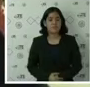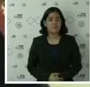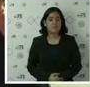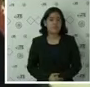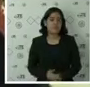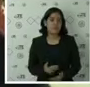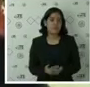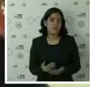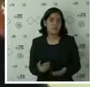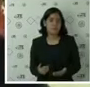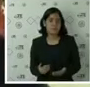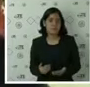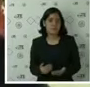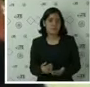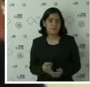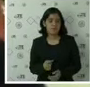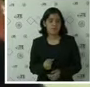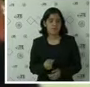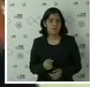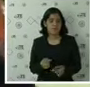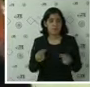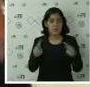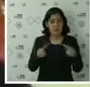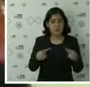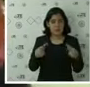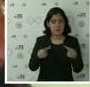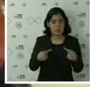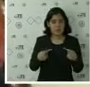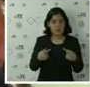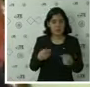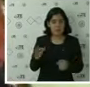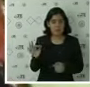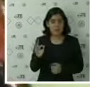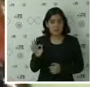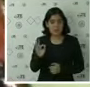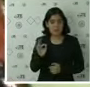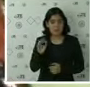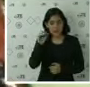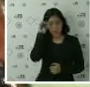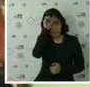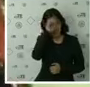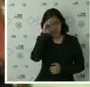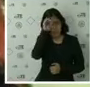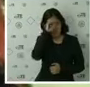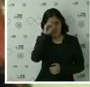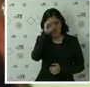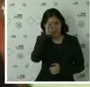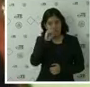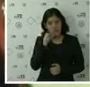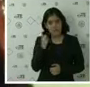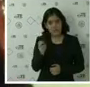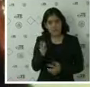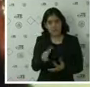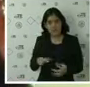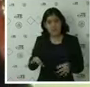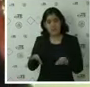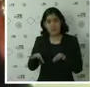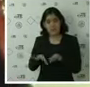su opinión y su punto de vista podría ser mucho más crítico, mucho más fundamentado que el de alguien